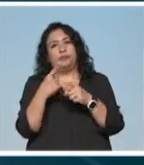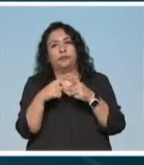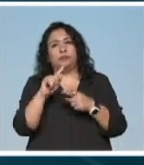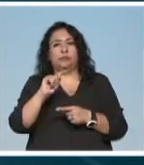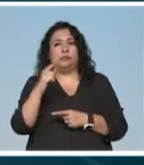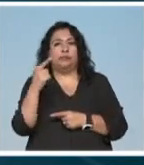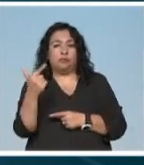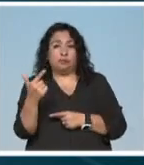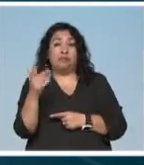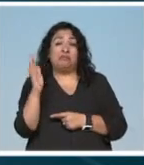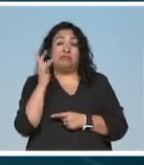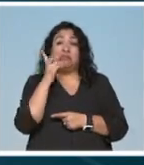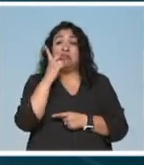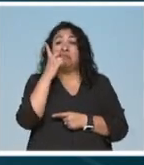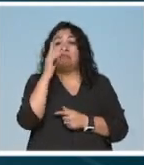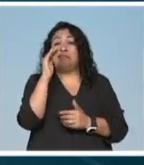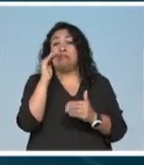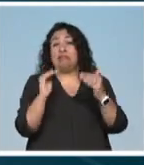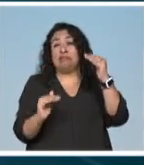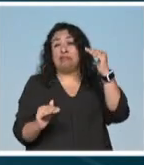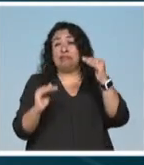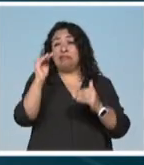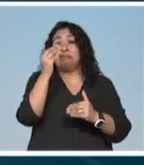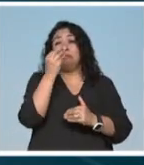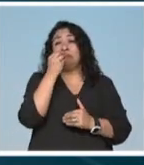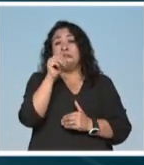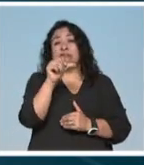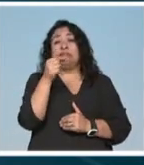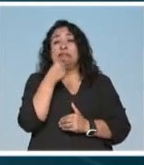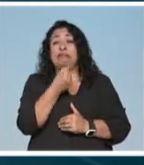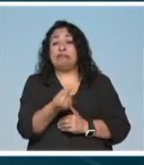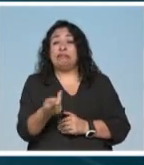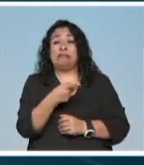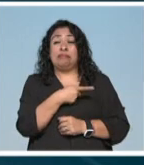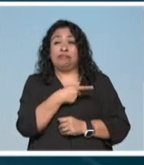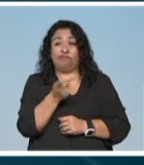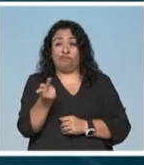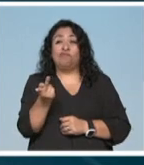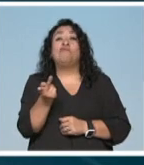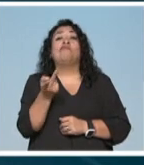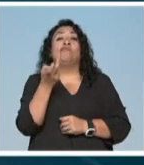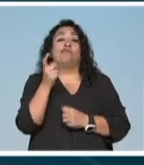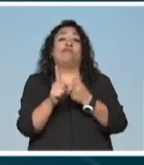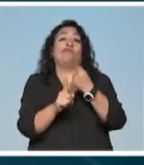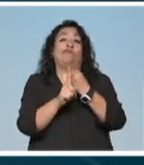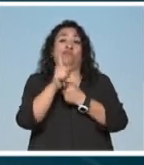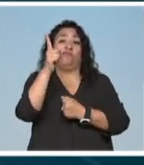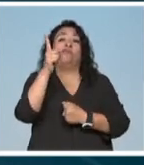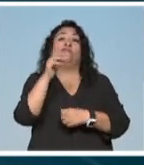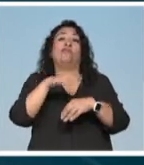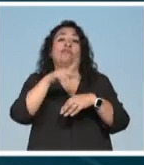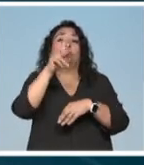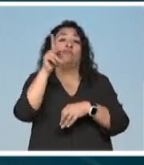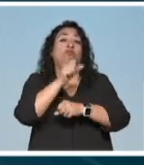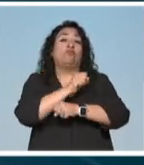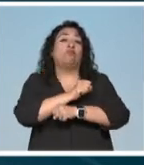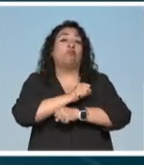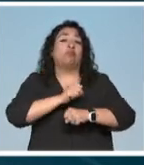Guardian sugirió que las desigualdades dietéticas en los niños más pobres están provocando tasas más altas de